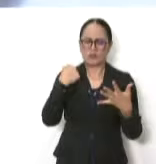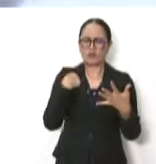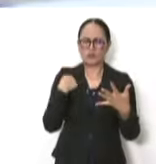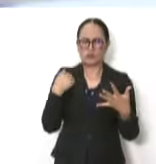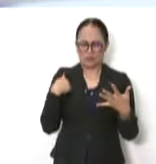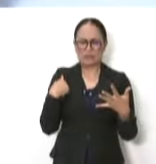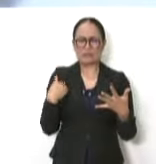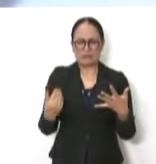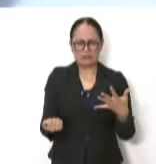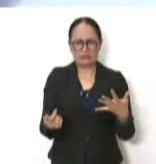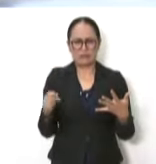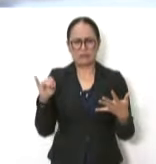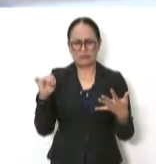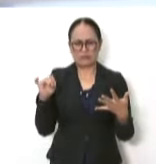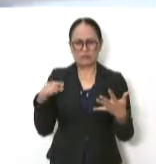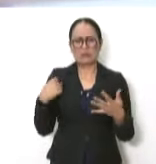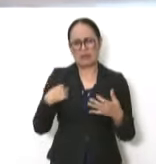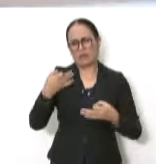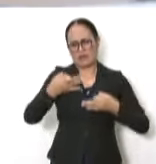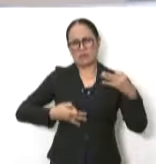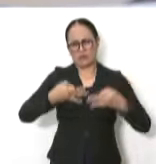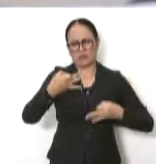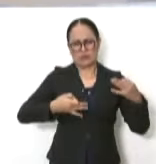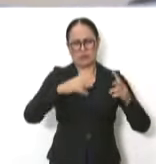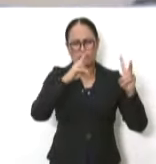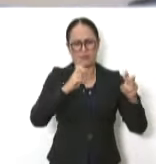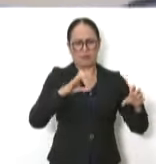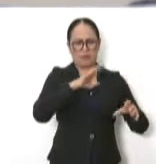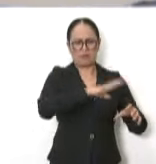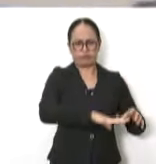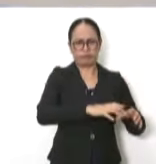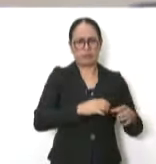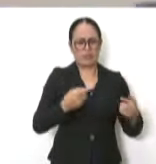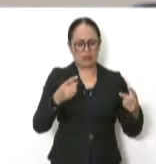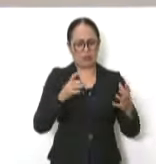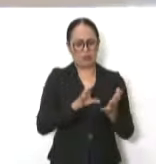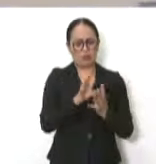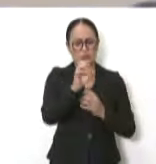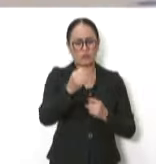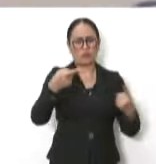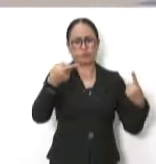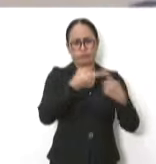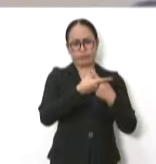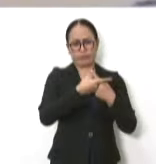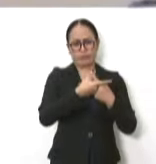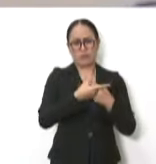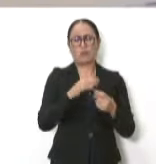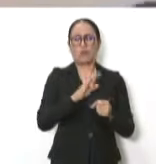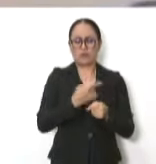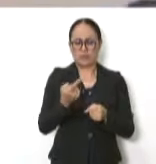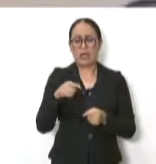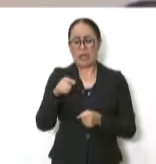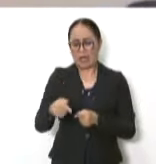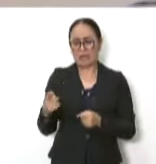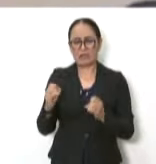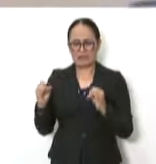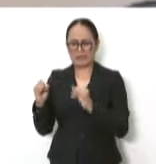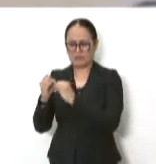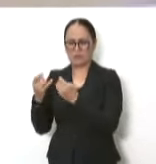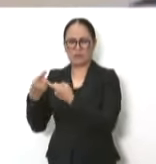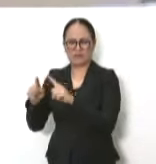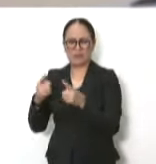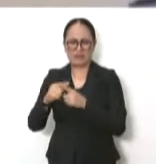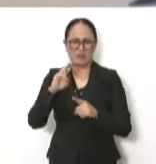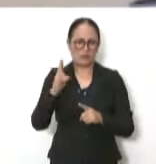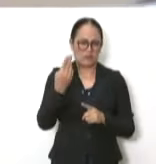lógica de nuestra área jurídica, la acción constitucionalidad porque se les incorpora, pero con voz y voto, en ese